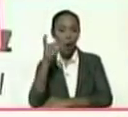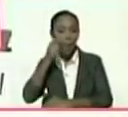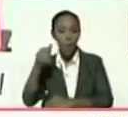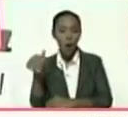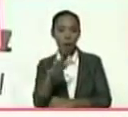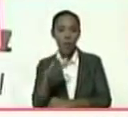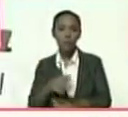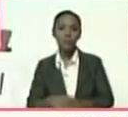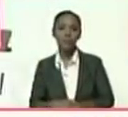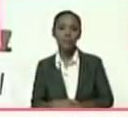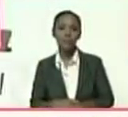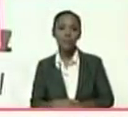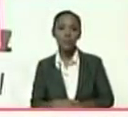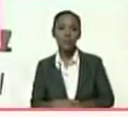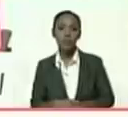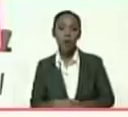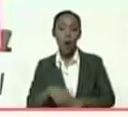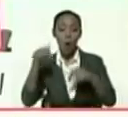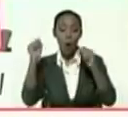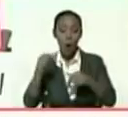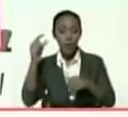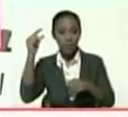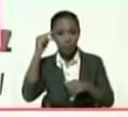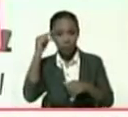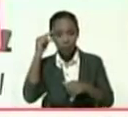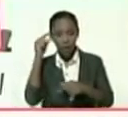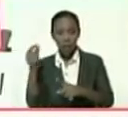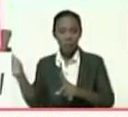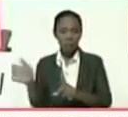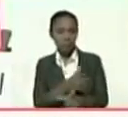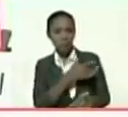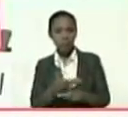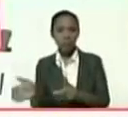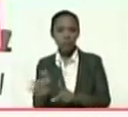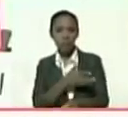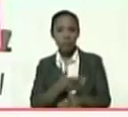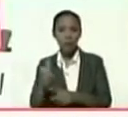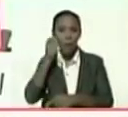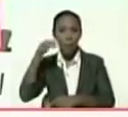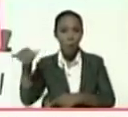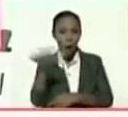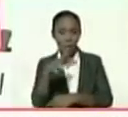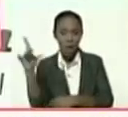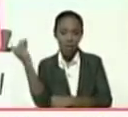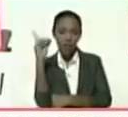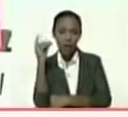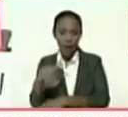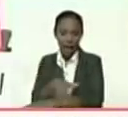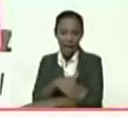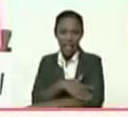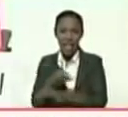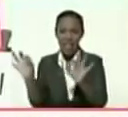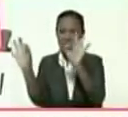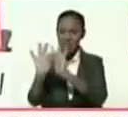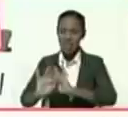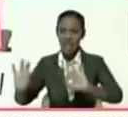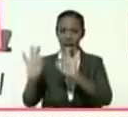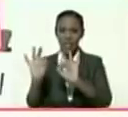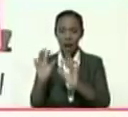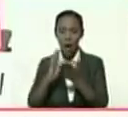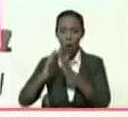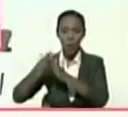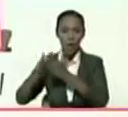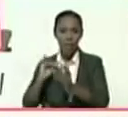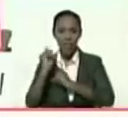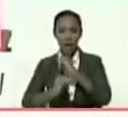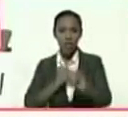Castigan a un pueblo. Y hoy día están masacrando al pueblo de Bolivia en las calles y nadie de la comunidad internacional,